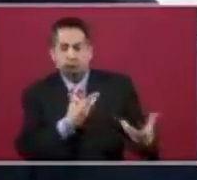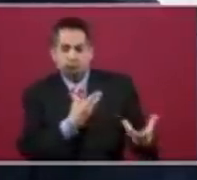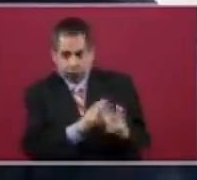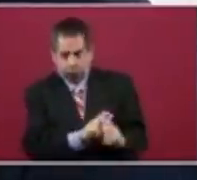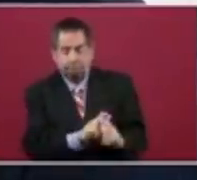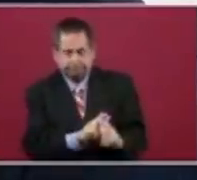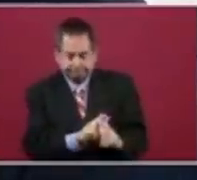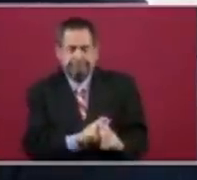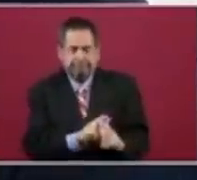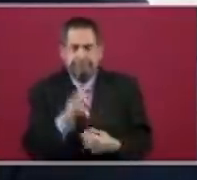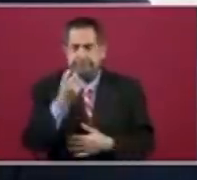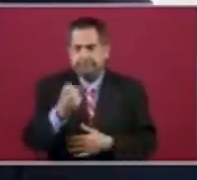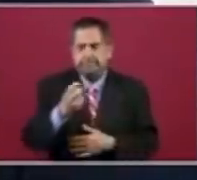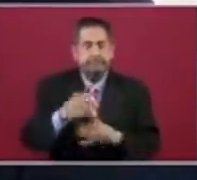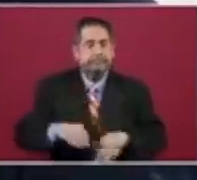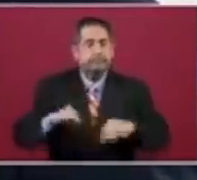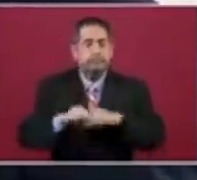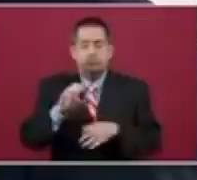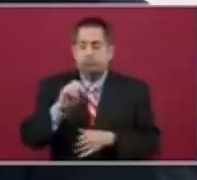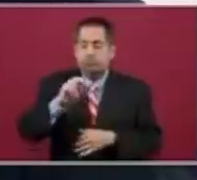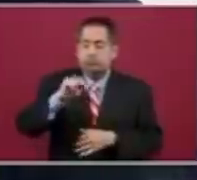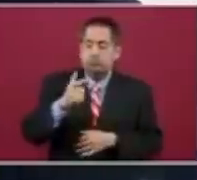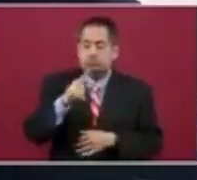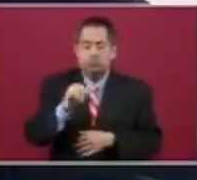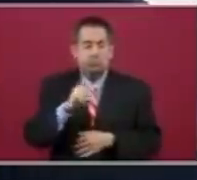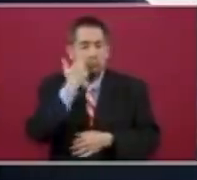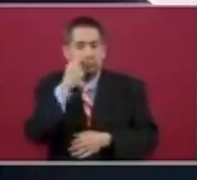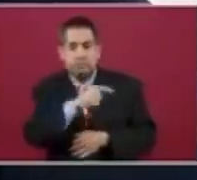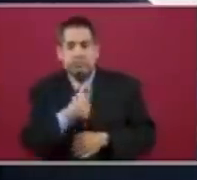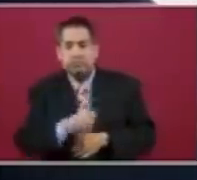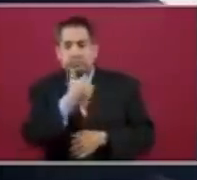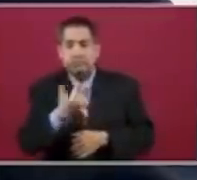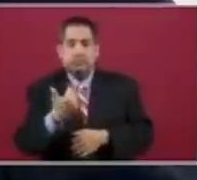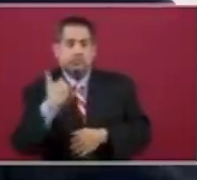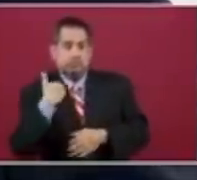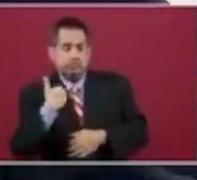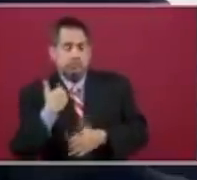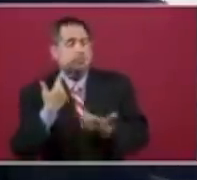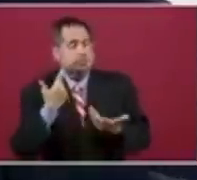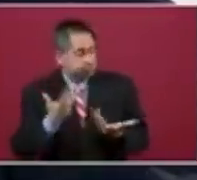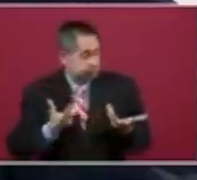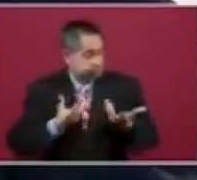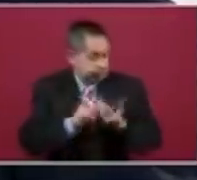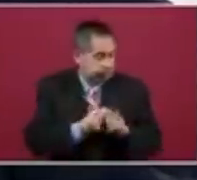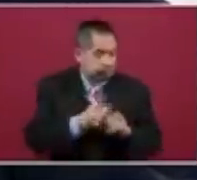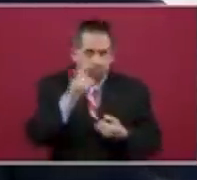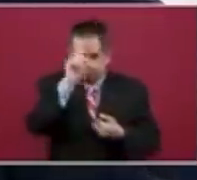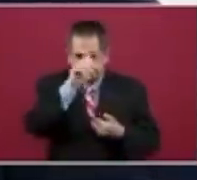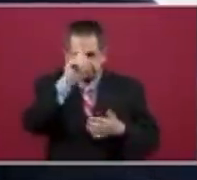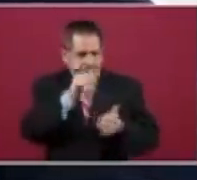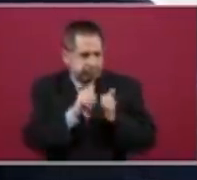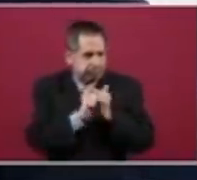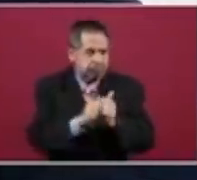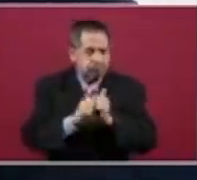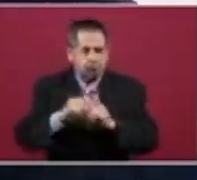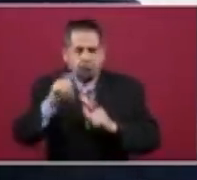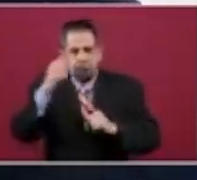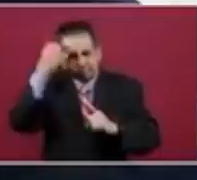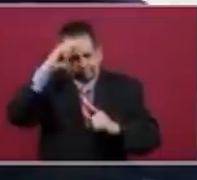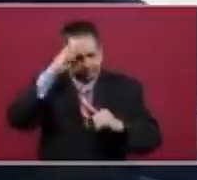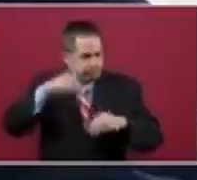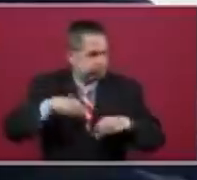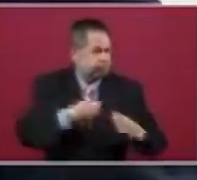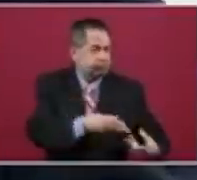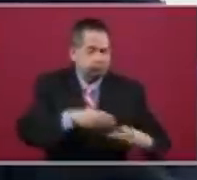Teniendo presente que la Conagua tiene un interés primordial en recibir acompañamiento técnico por parte de la